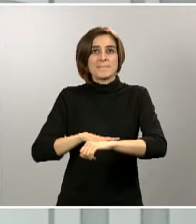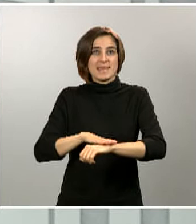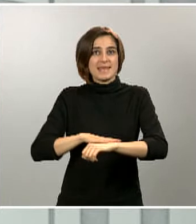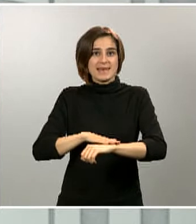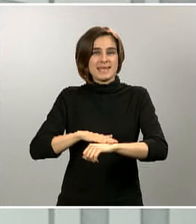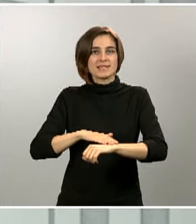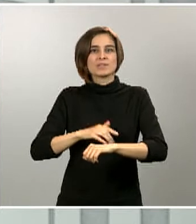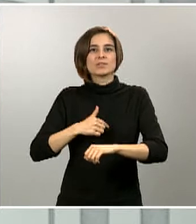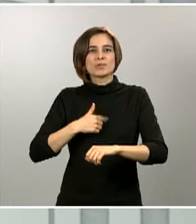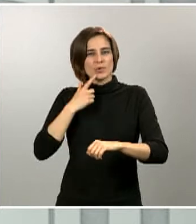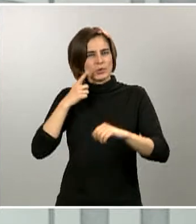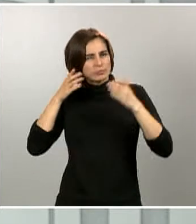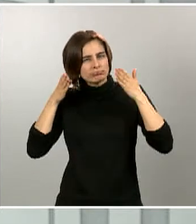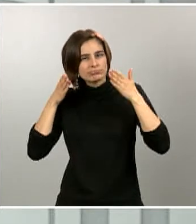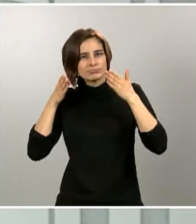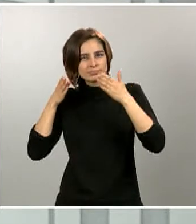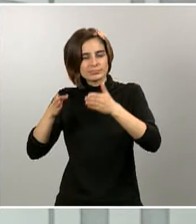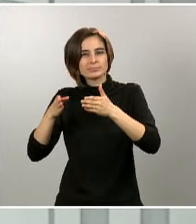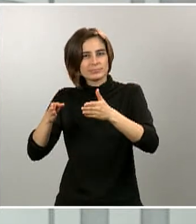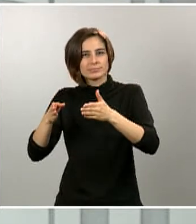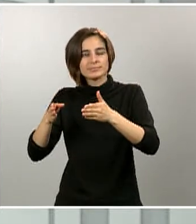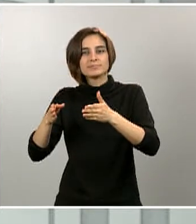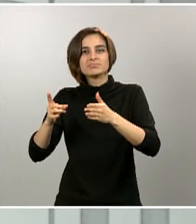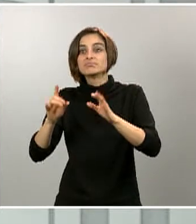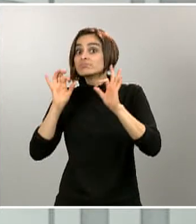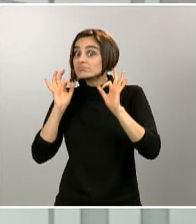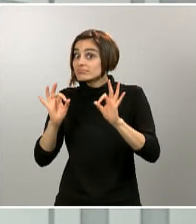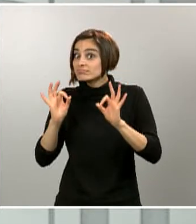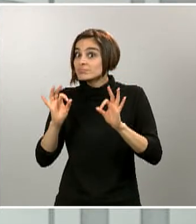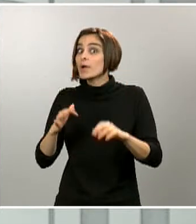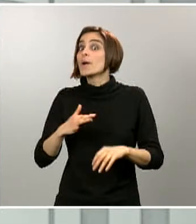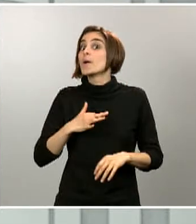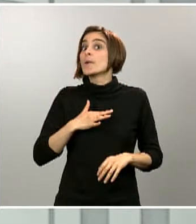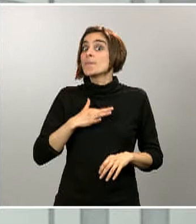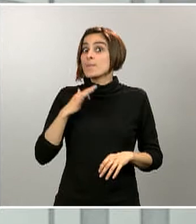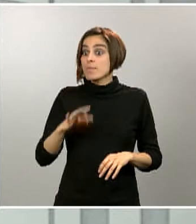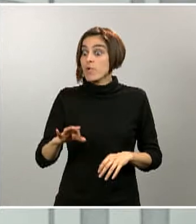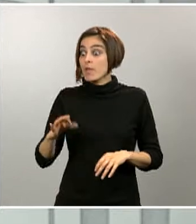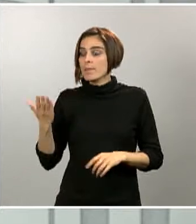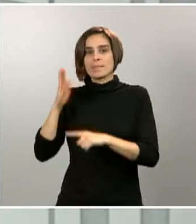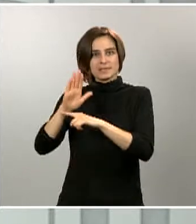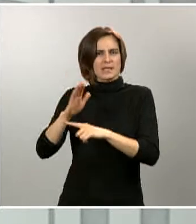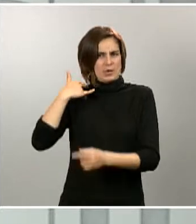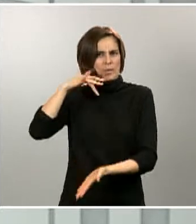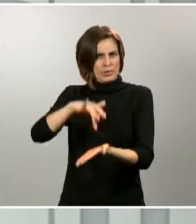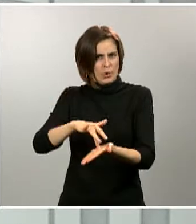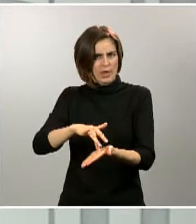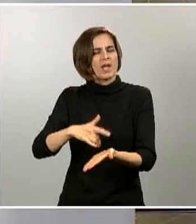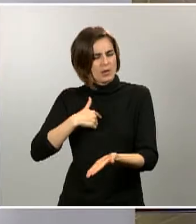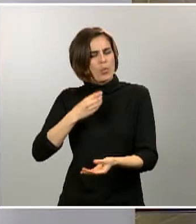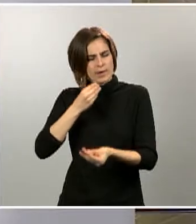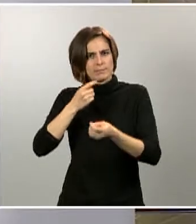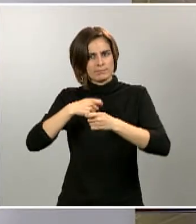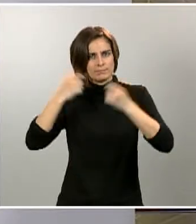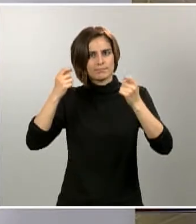esté diseñado o que tengamos esa oportunidad de presentarlo, así lo haremos. Y la última pregunta, serán reuniones individuales. Serán